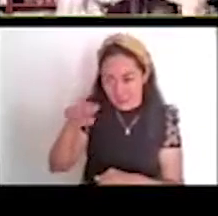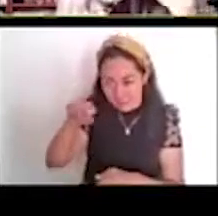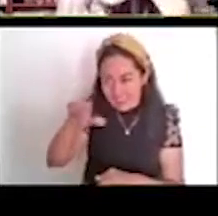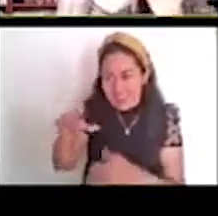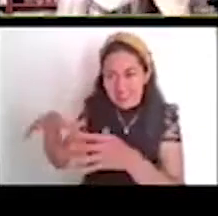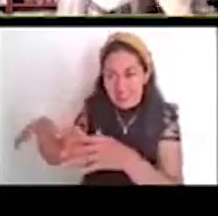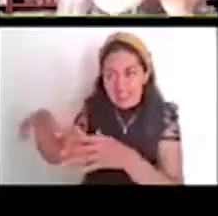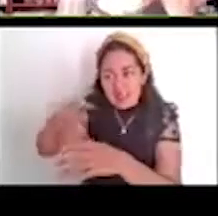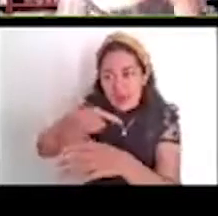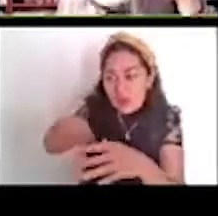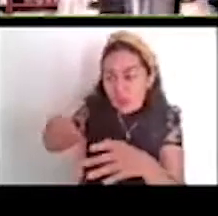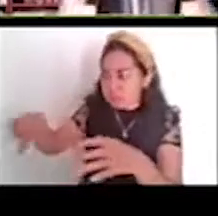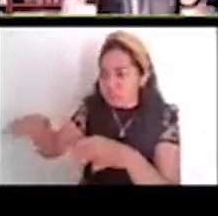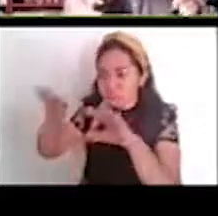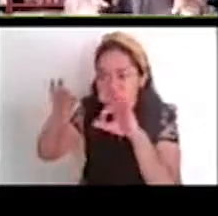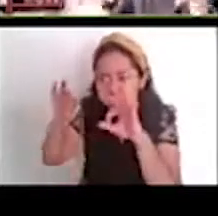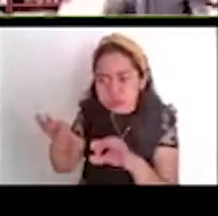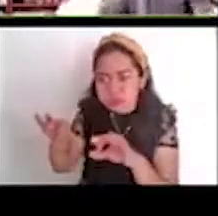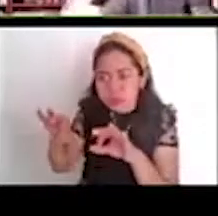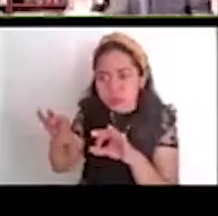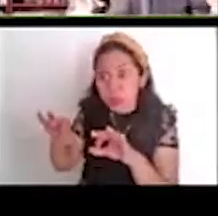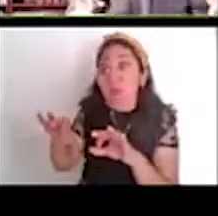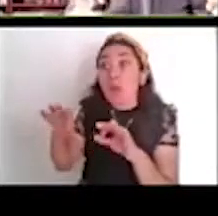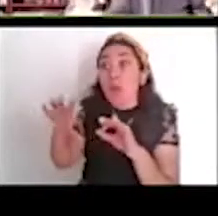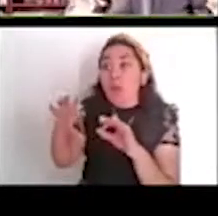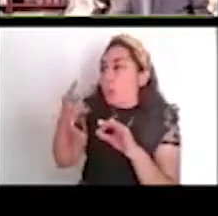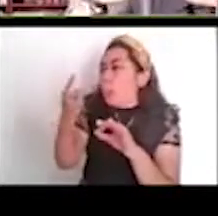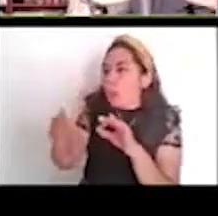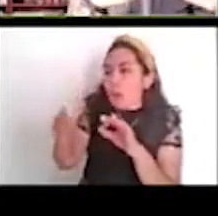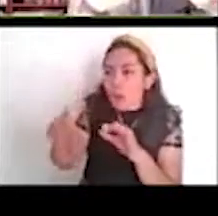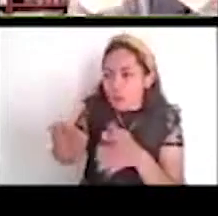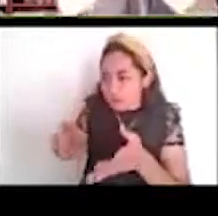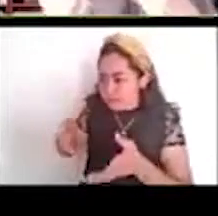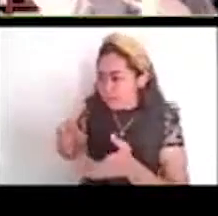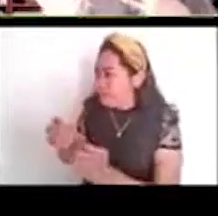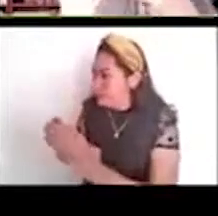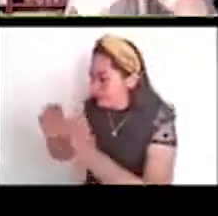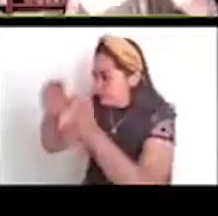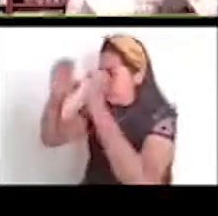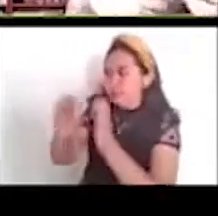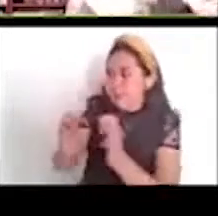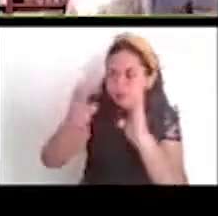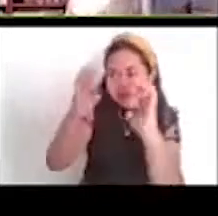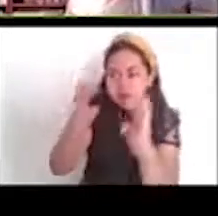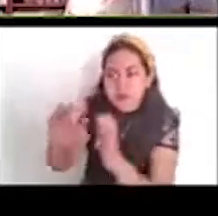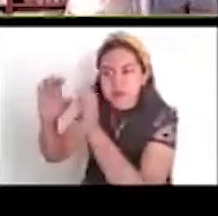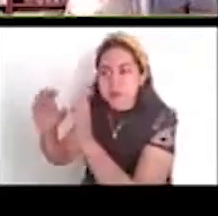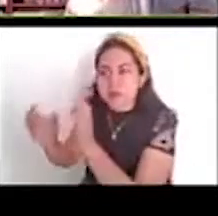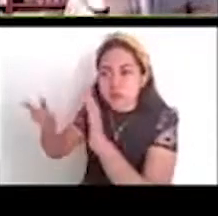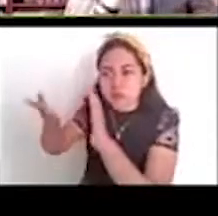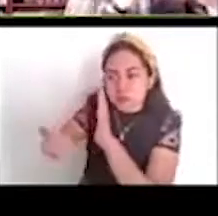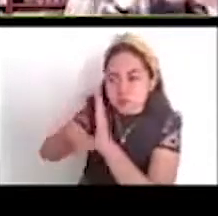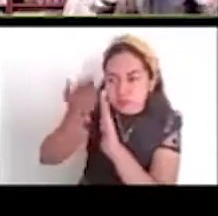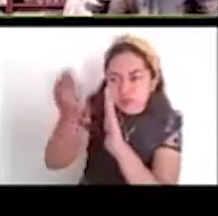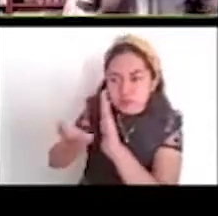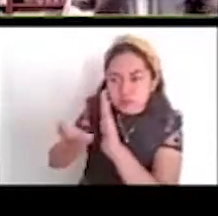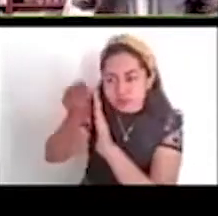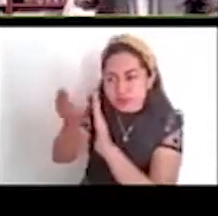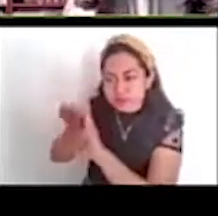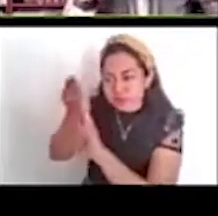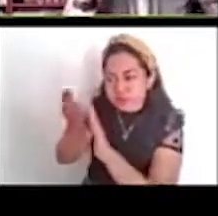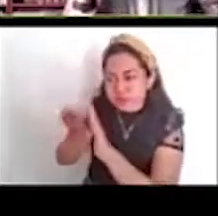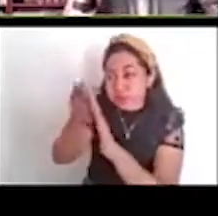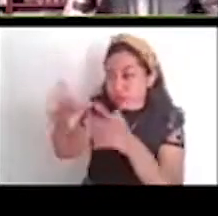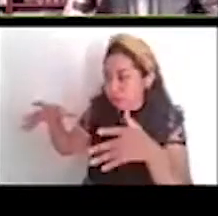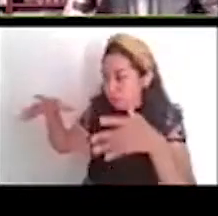porque el discurso arquitectónico de su acceso es congruente como unidad arquitectónica con los